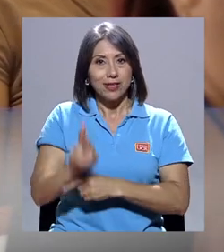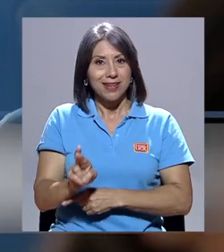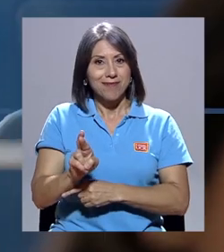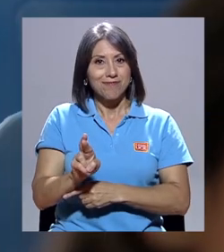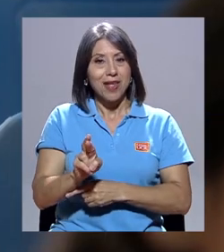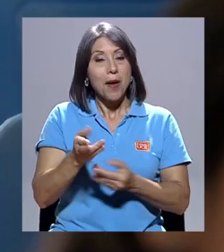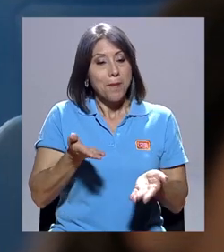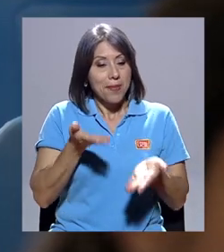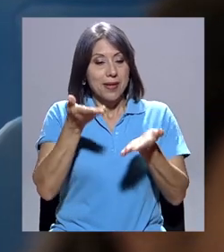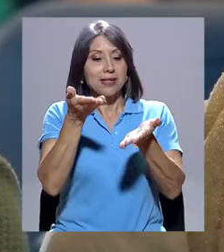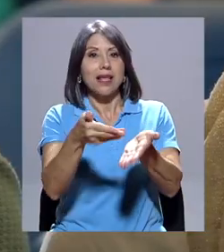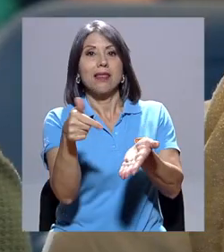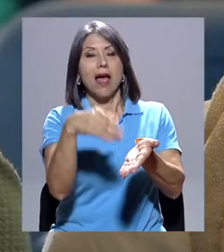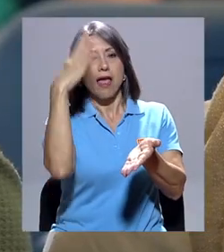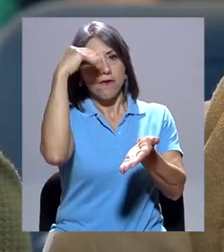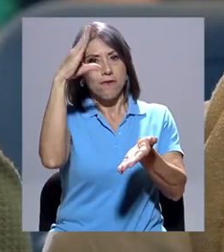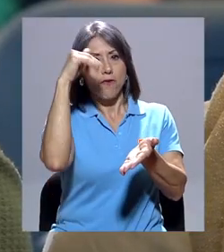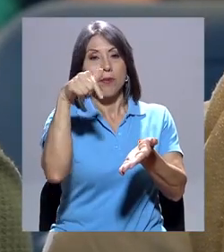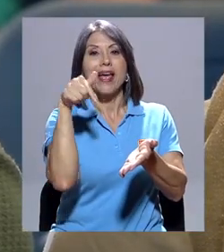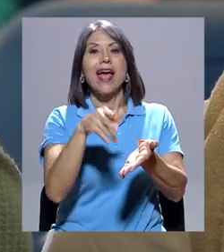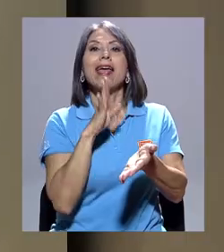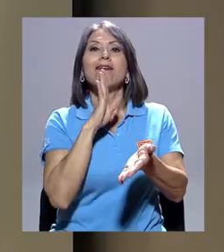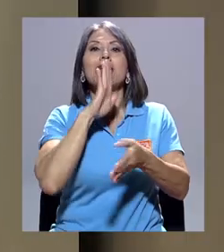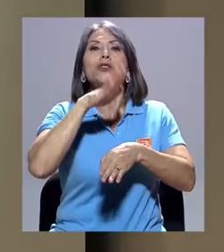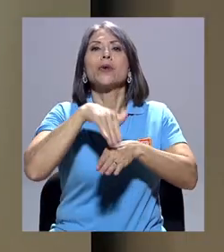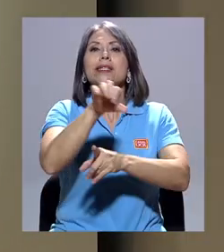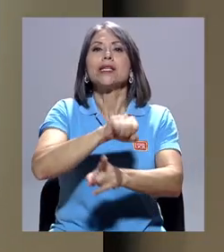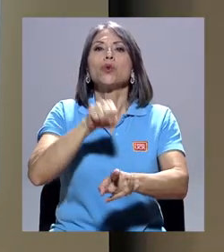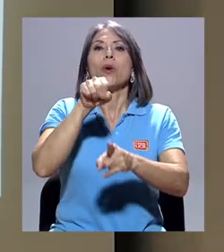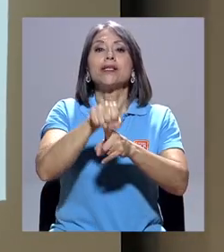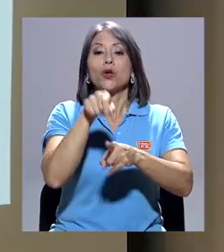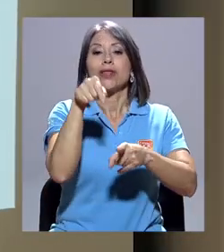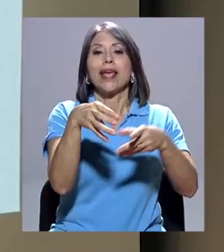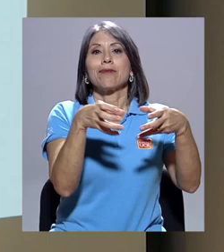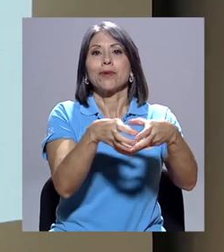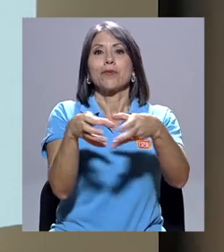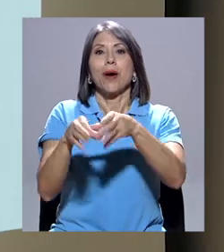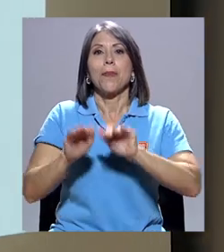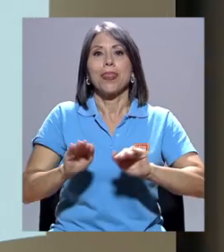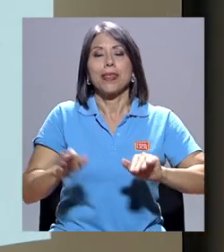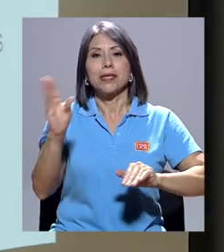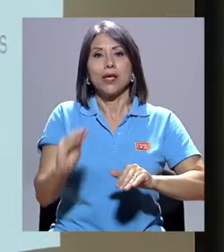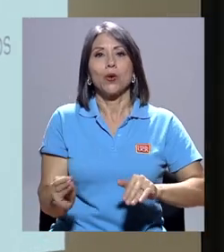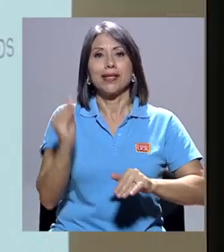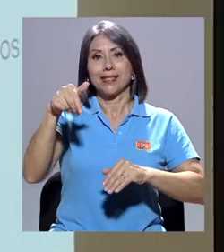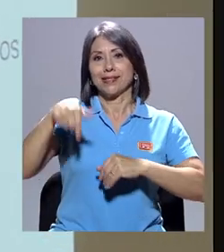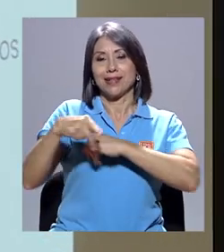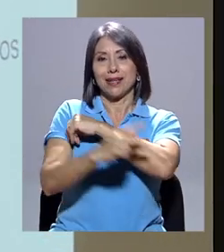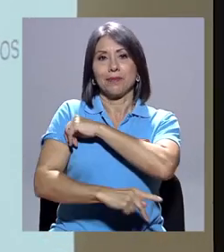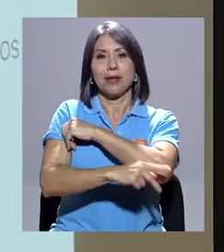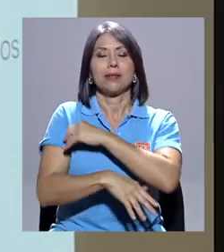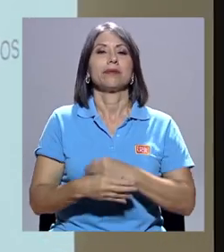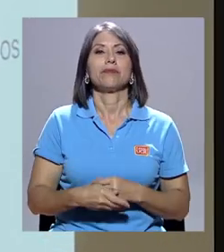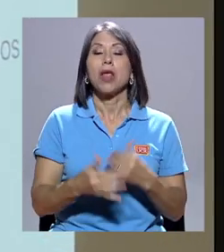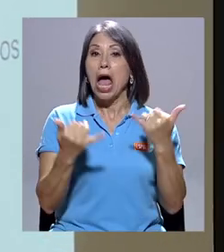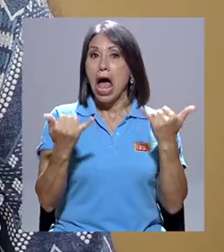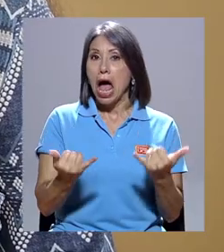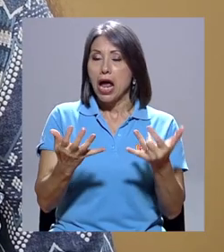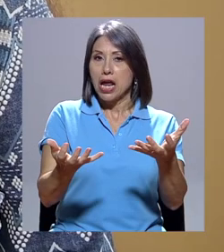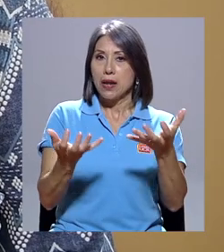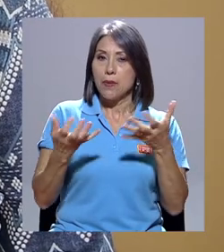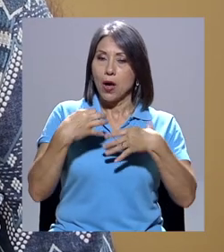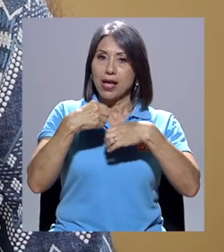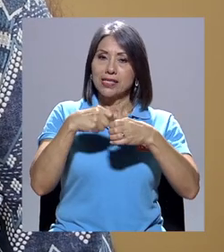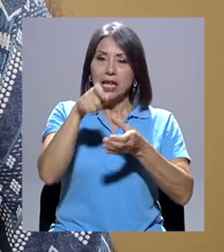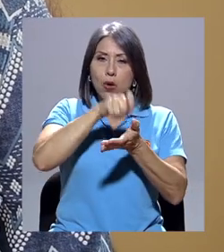informe donde da a conocer el estado de estas poblaciones en el país. En esta ocasión hemos querido diseñar un